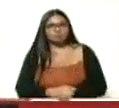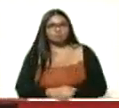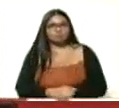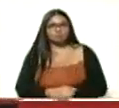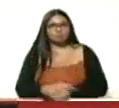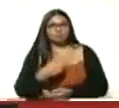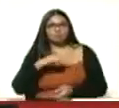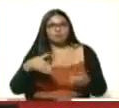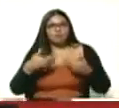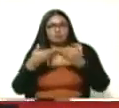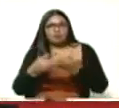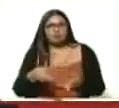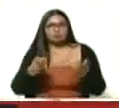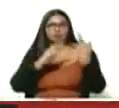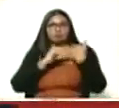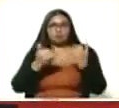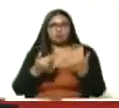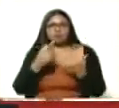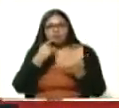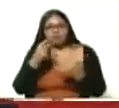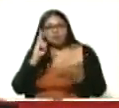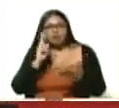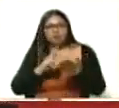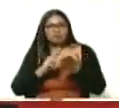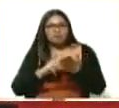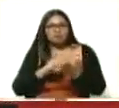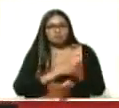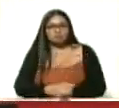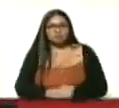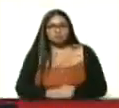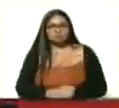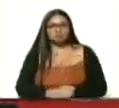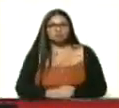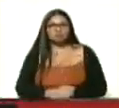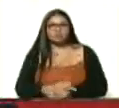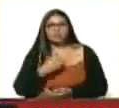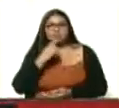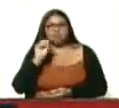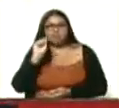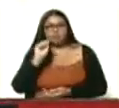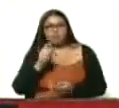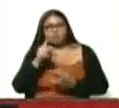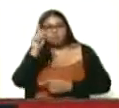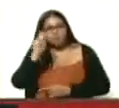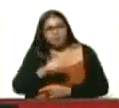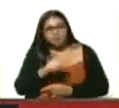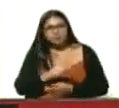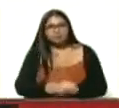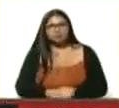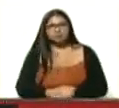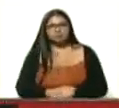dado a la tarea de, ¿no?, de decir la verdad, pues en cierta forma. Roy, queda un poco más de un mes, estamos hoy a